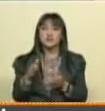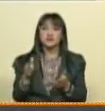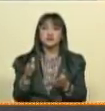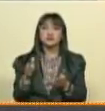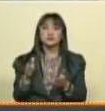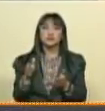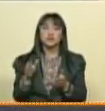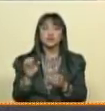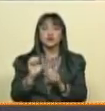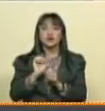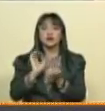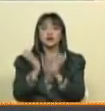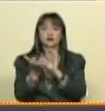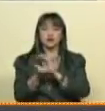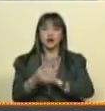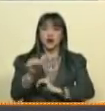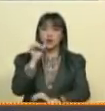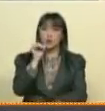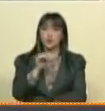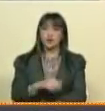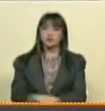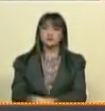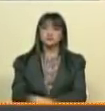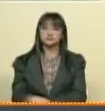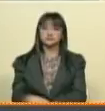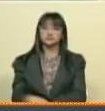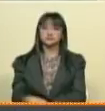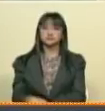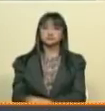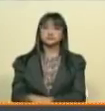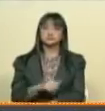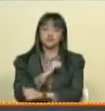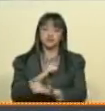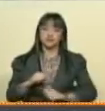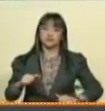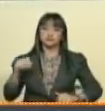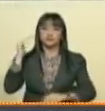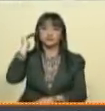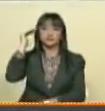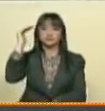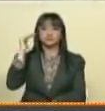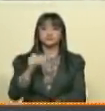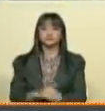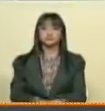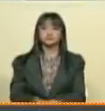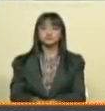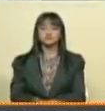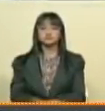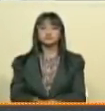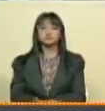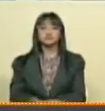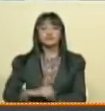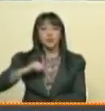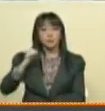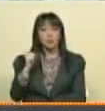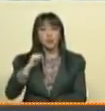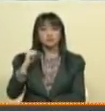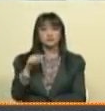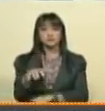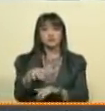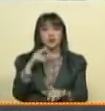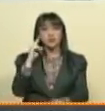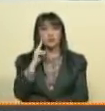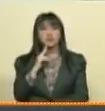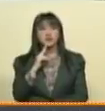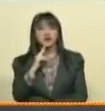del Ecosocialismo y Agua, a la Fuerza Armada Nacional Bolivariana, a la Policía Nacional Bolivariana, a la Policía